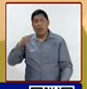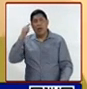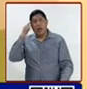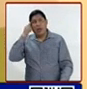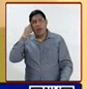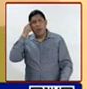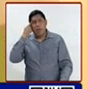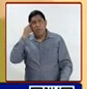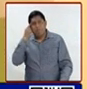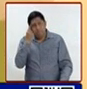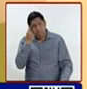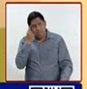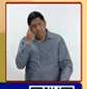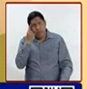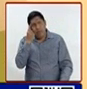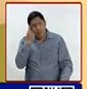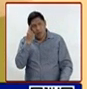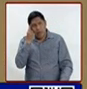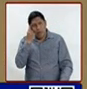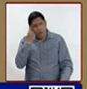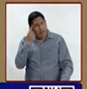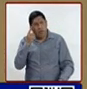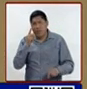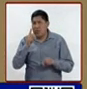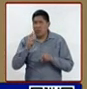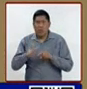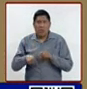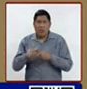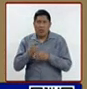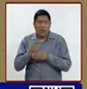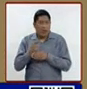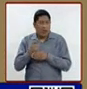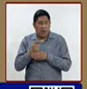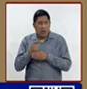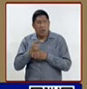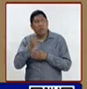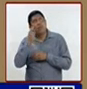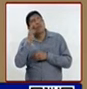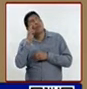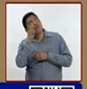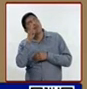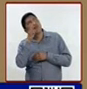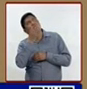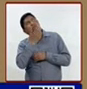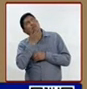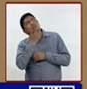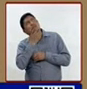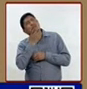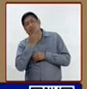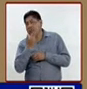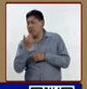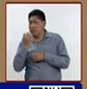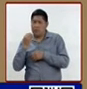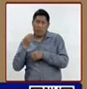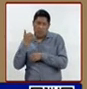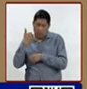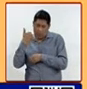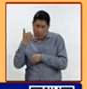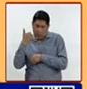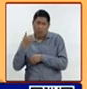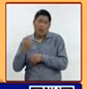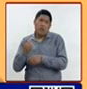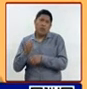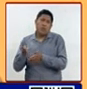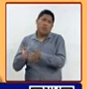que... prácticamente, bueno, no podría ver, los técnicos podrán determinar. En su momento ya hemos convocado, mediante nuestras